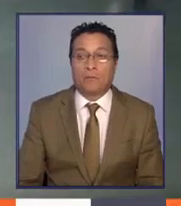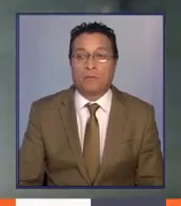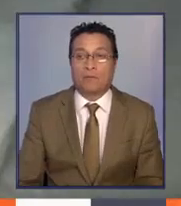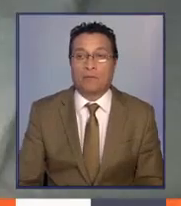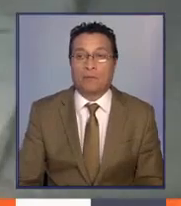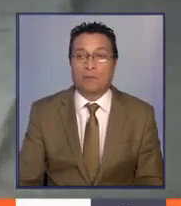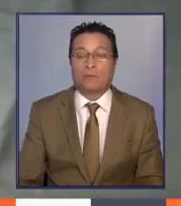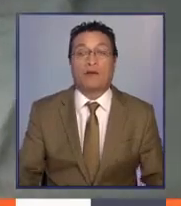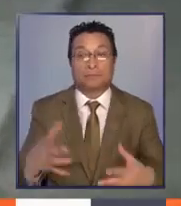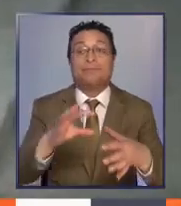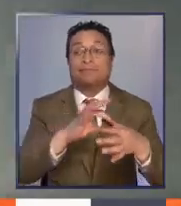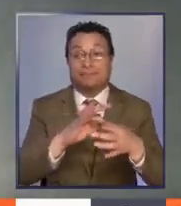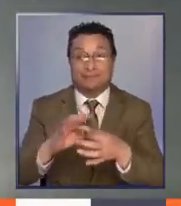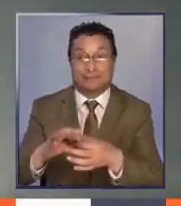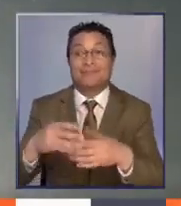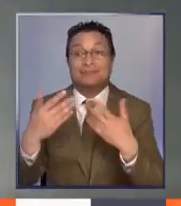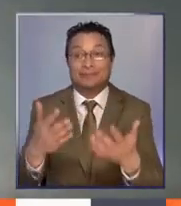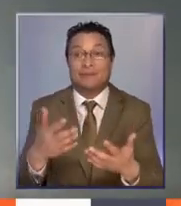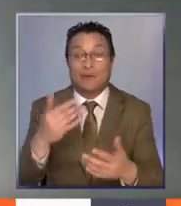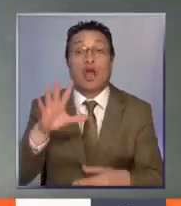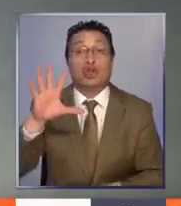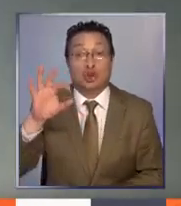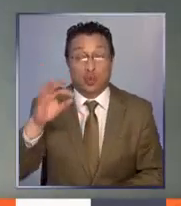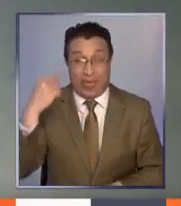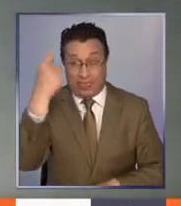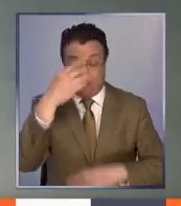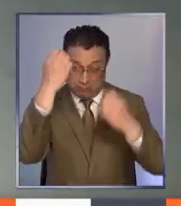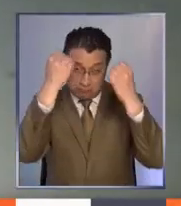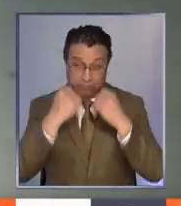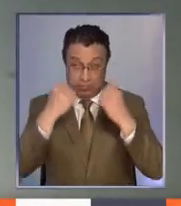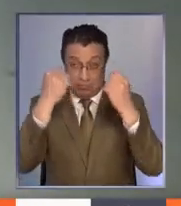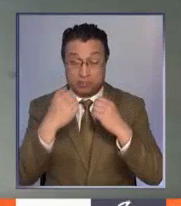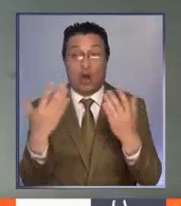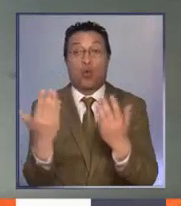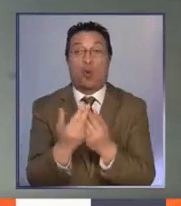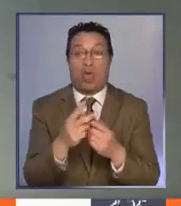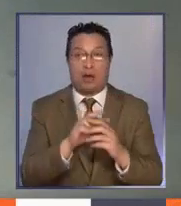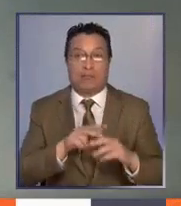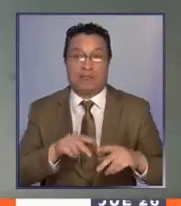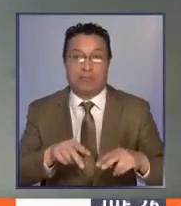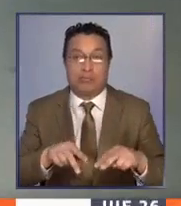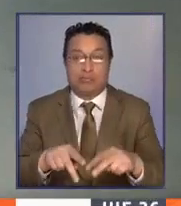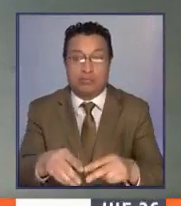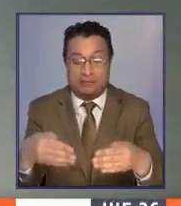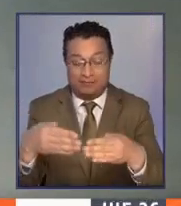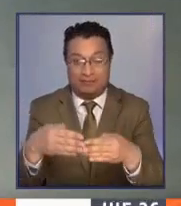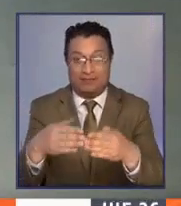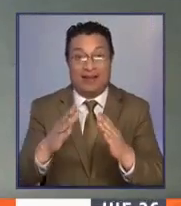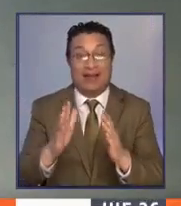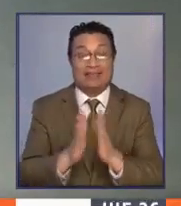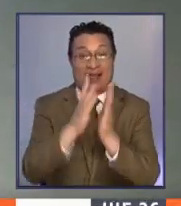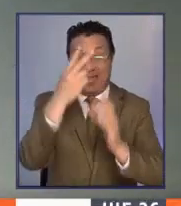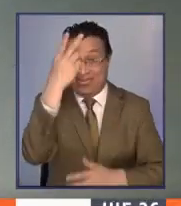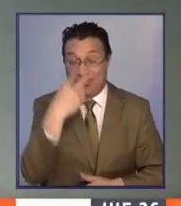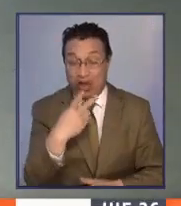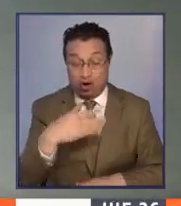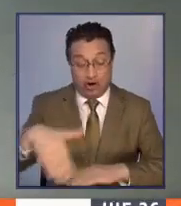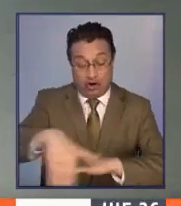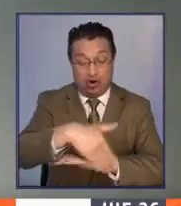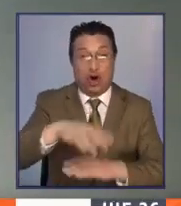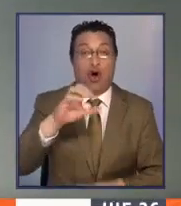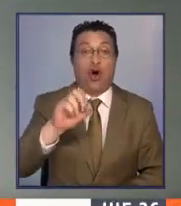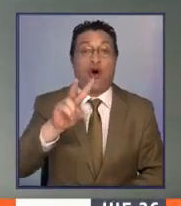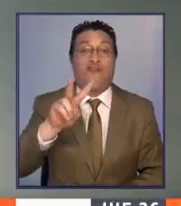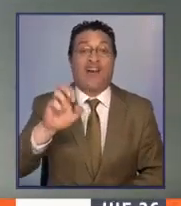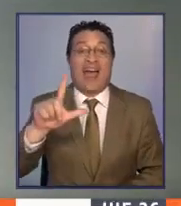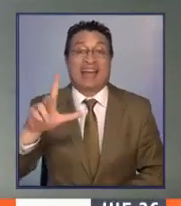El hecho ocurrió luego de que 50 encapuchados salieran del colegio y en la intersección de San Diego con Alonso de Ovalle